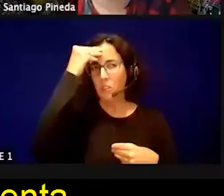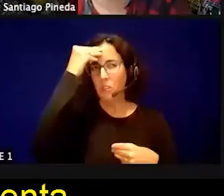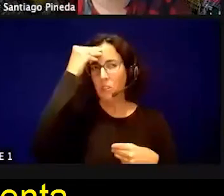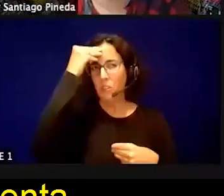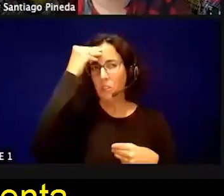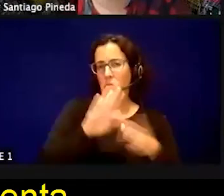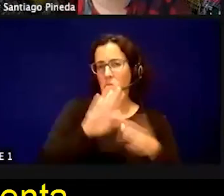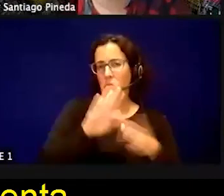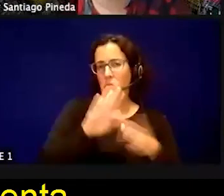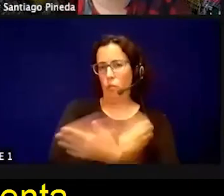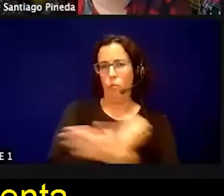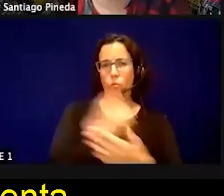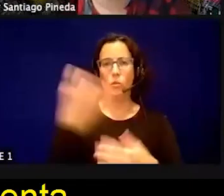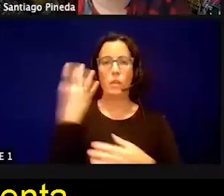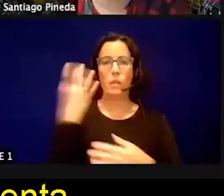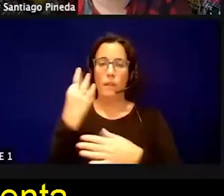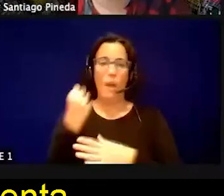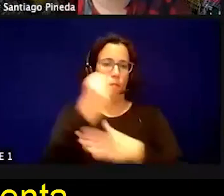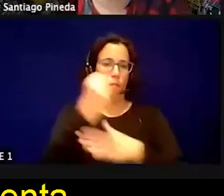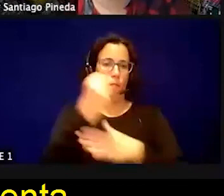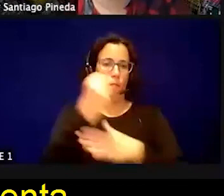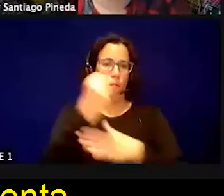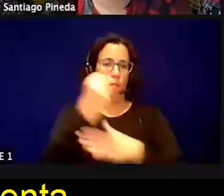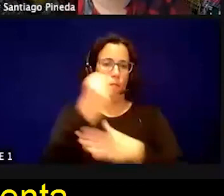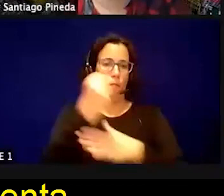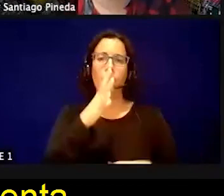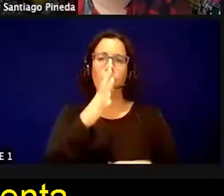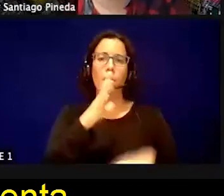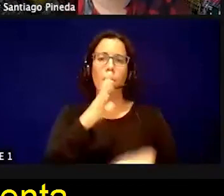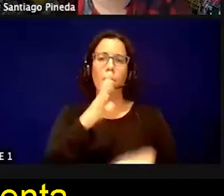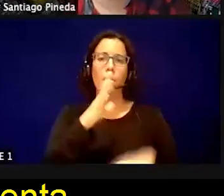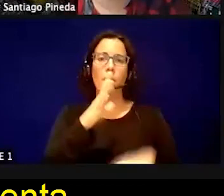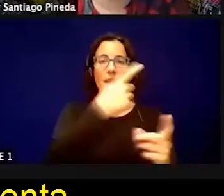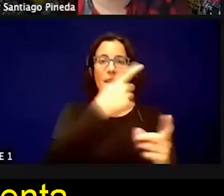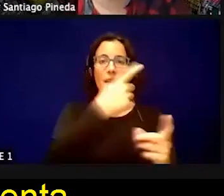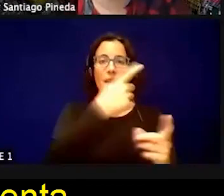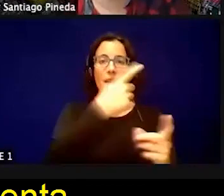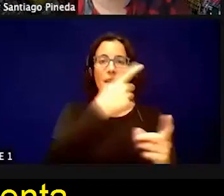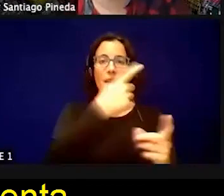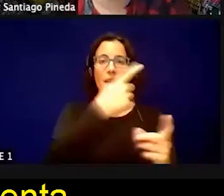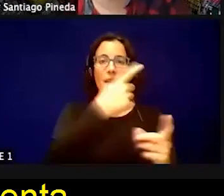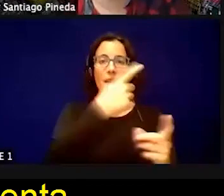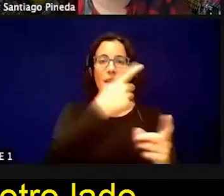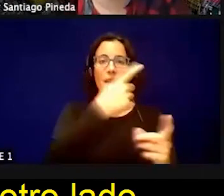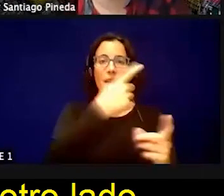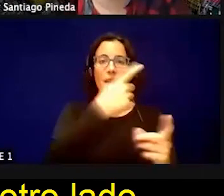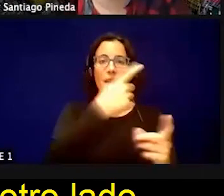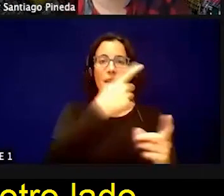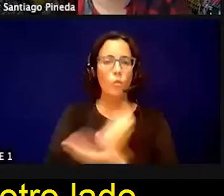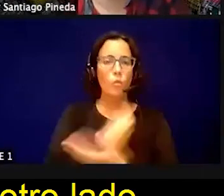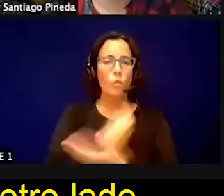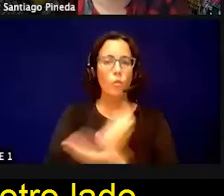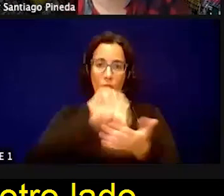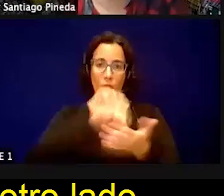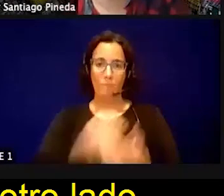apoyar porque se tengan en cuenta las necesidades de todas las personas que vivimos en las ciudades, ¿no? Y poco más, que